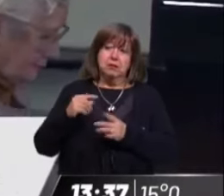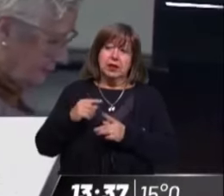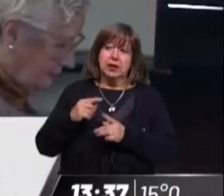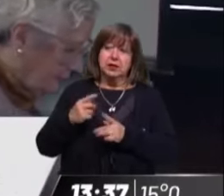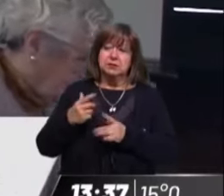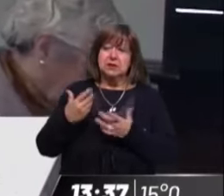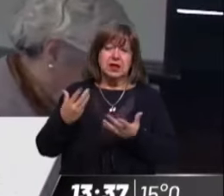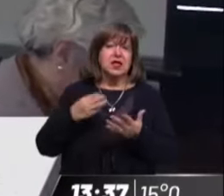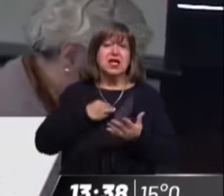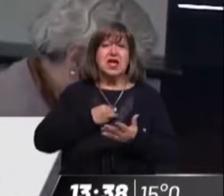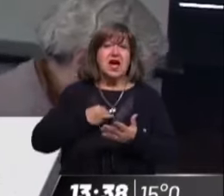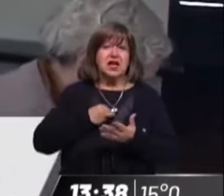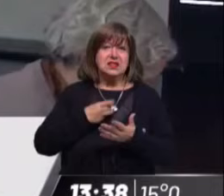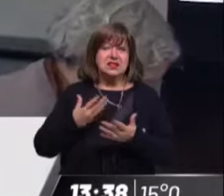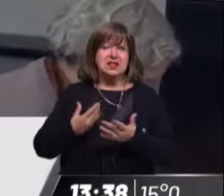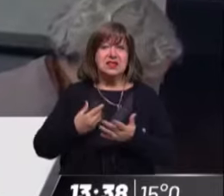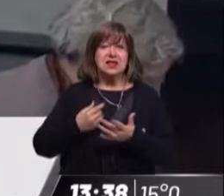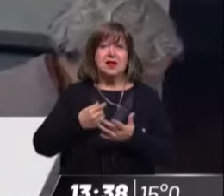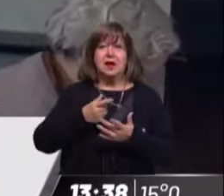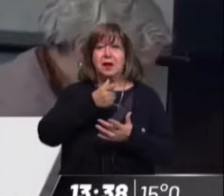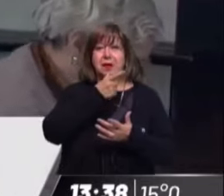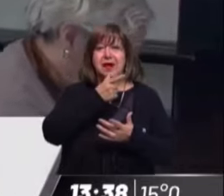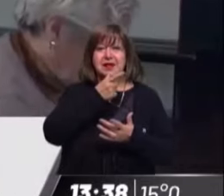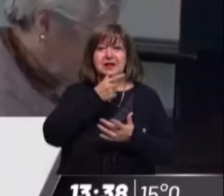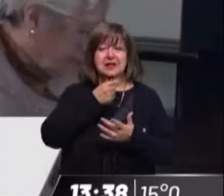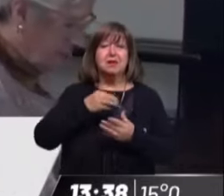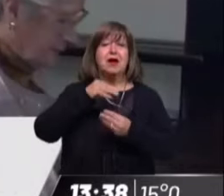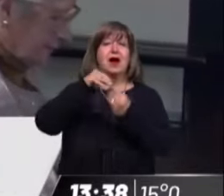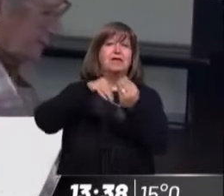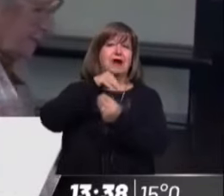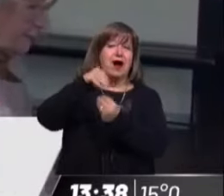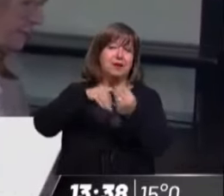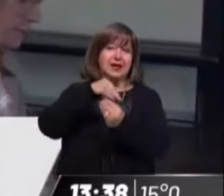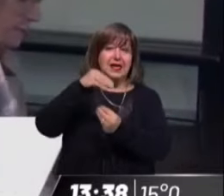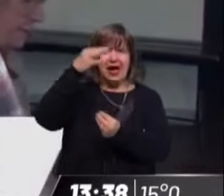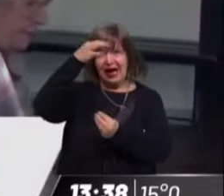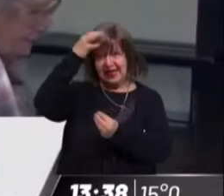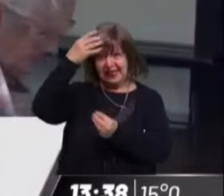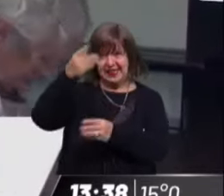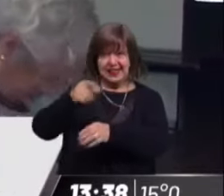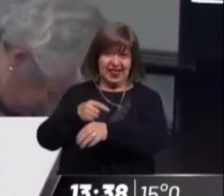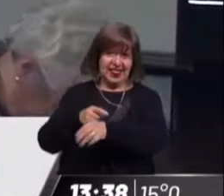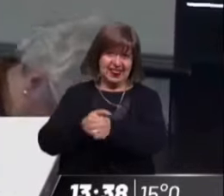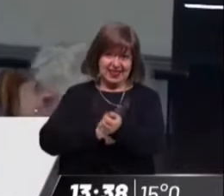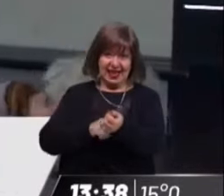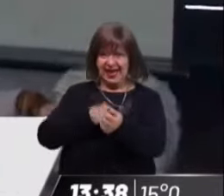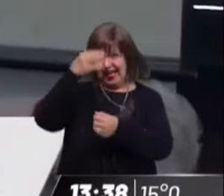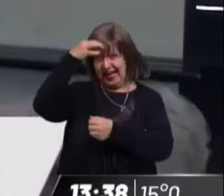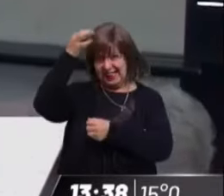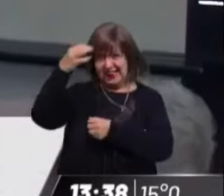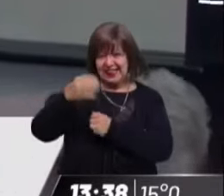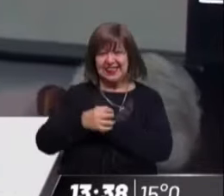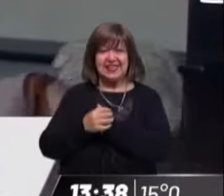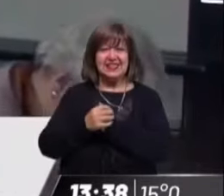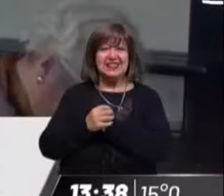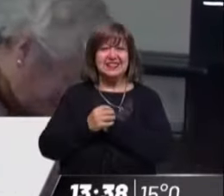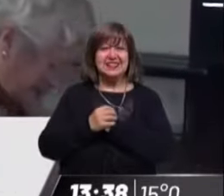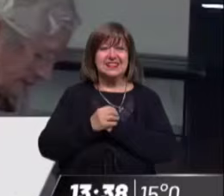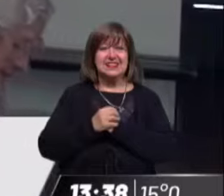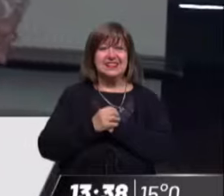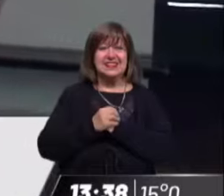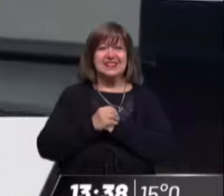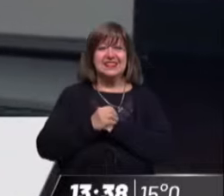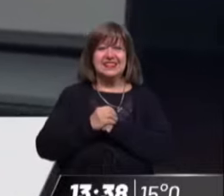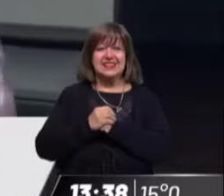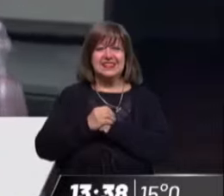y llevo en el alma un poquito de artista, sí, porque toda mi familia han sido artistas. La improvisación fue buenísima. A ver